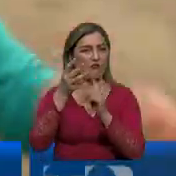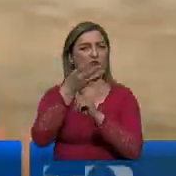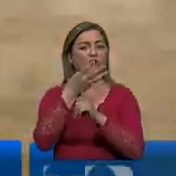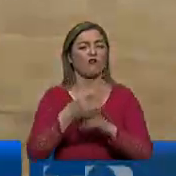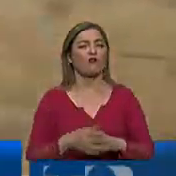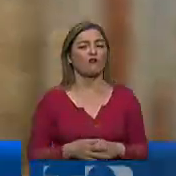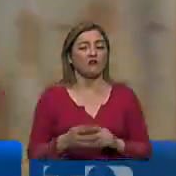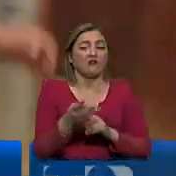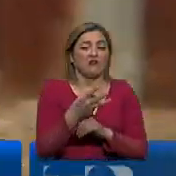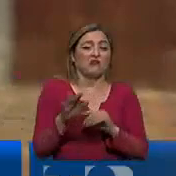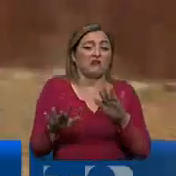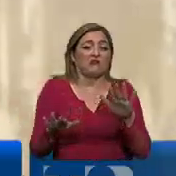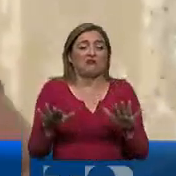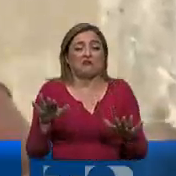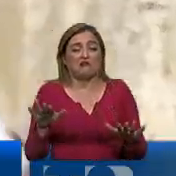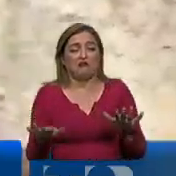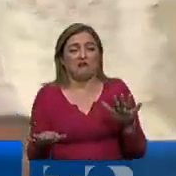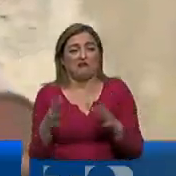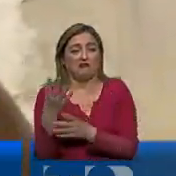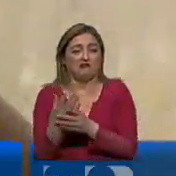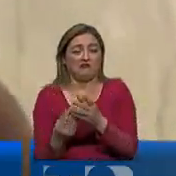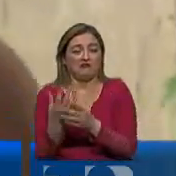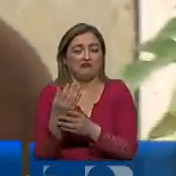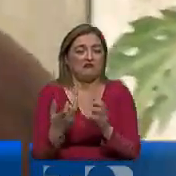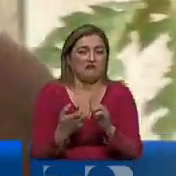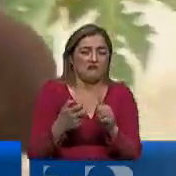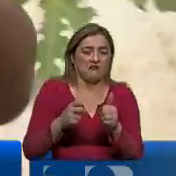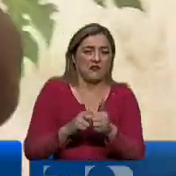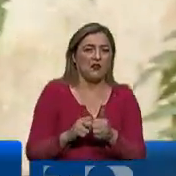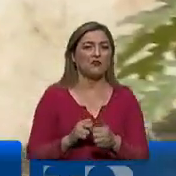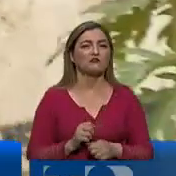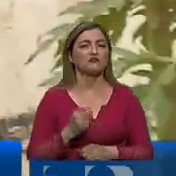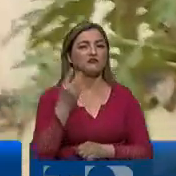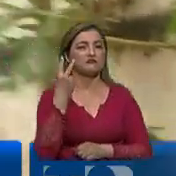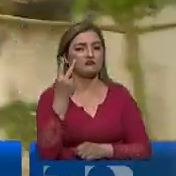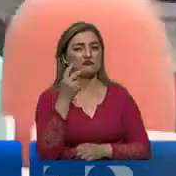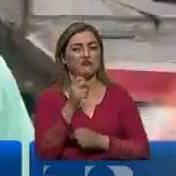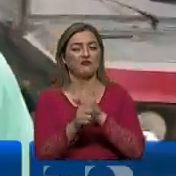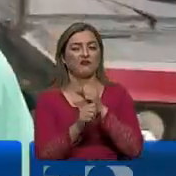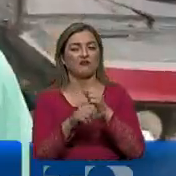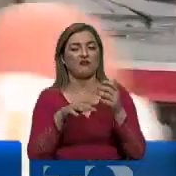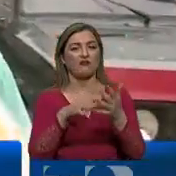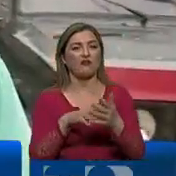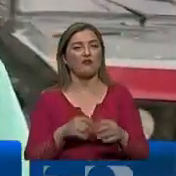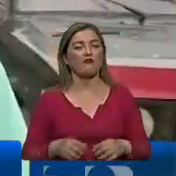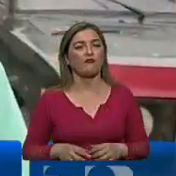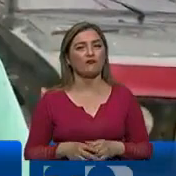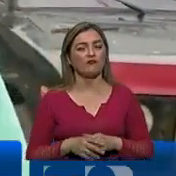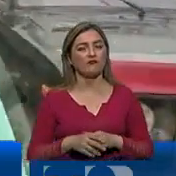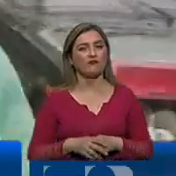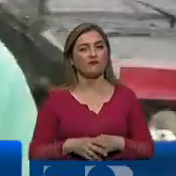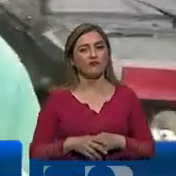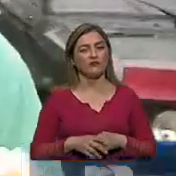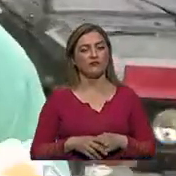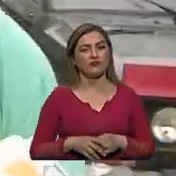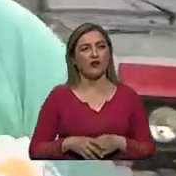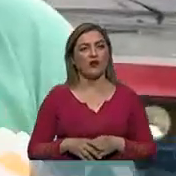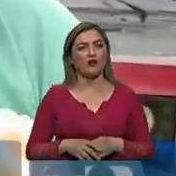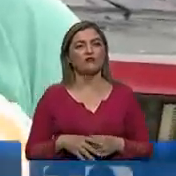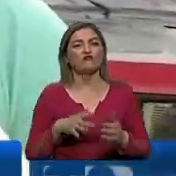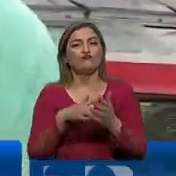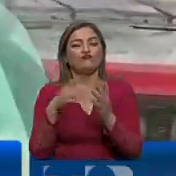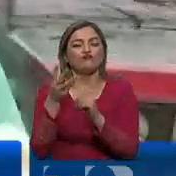poco internet que pueden conseguir. Un problema que tiene ya dos periodos lectivos. ¿En casa las enseñan? Sí,